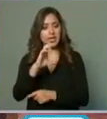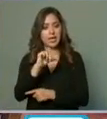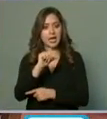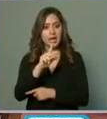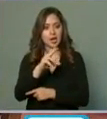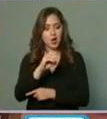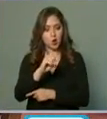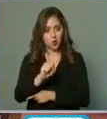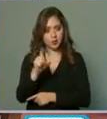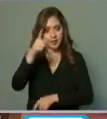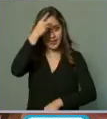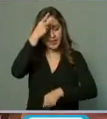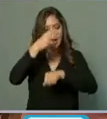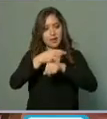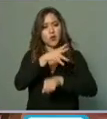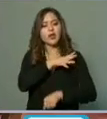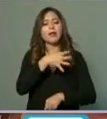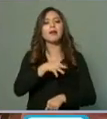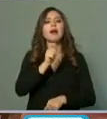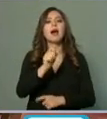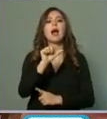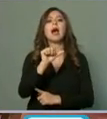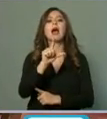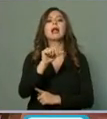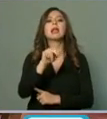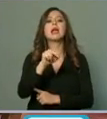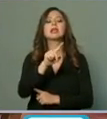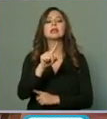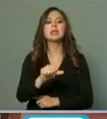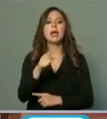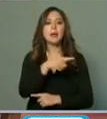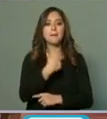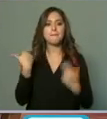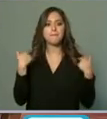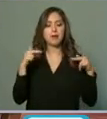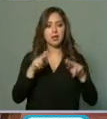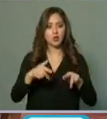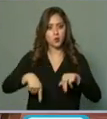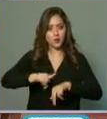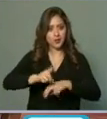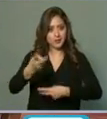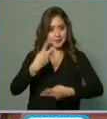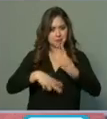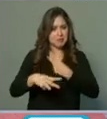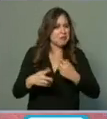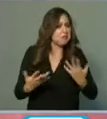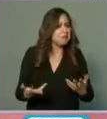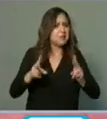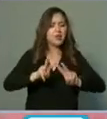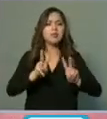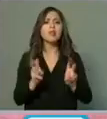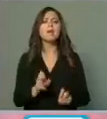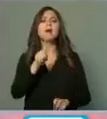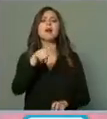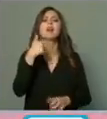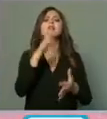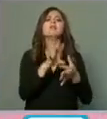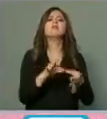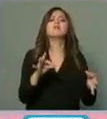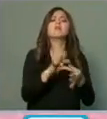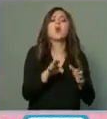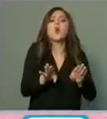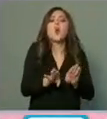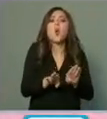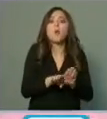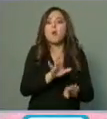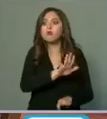Carlos Aguirre Marín, director general de Alianza de Maestros, está con nosotros aquí para hablar precisamente acerca de cómo